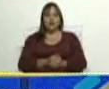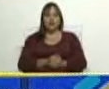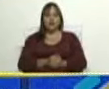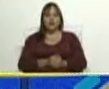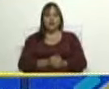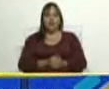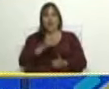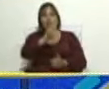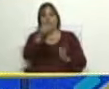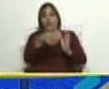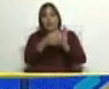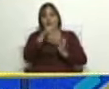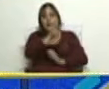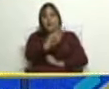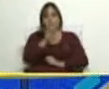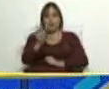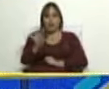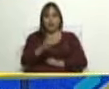marzo, 2024,